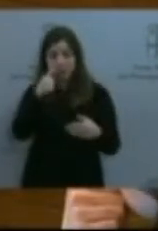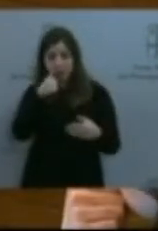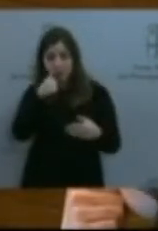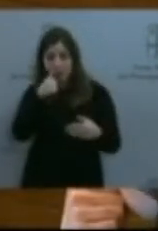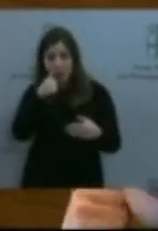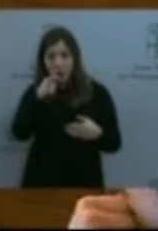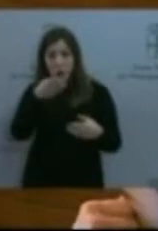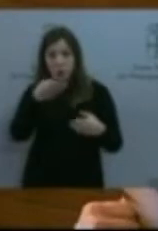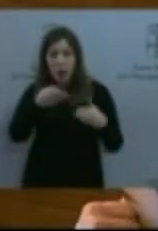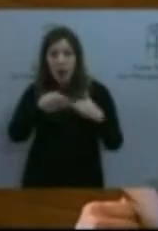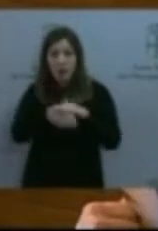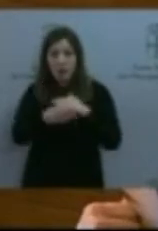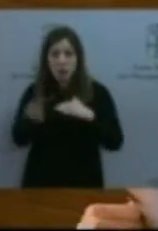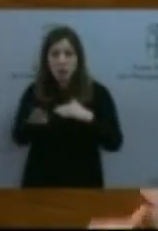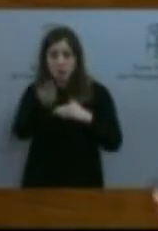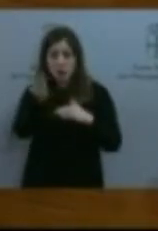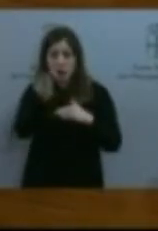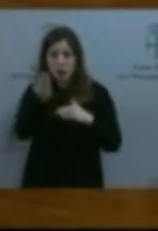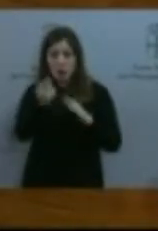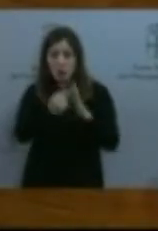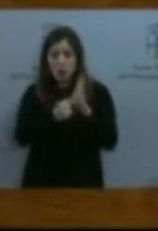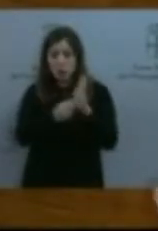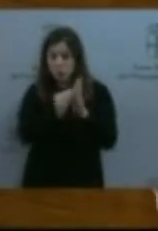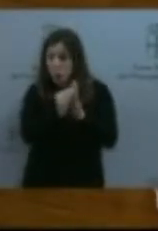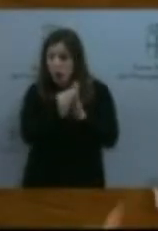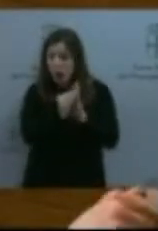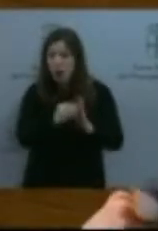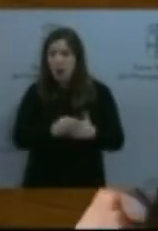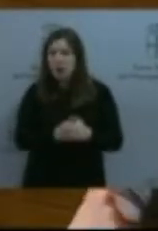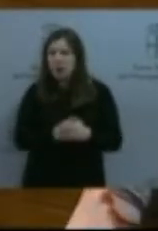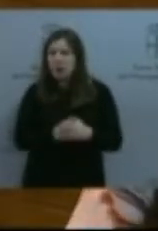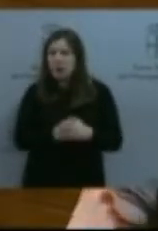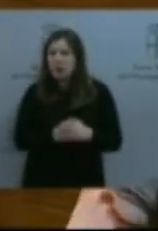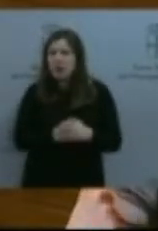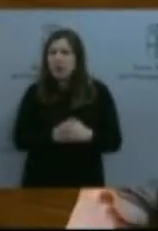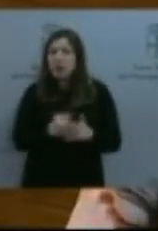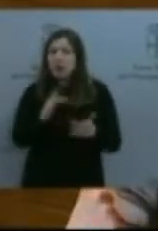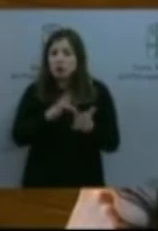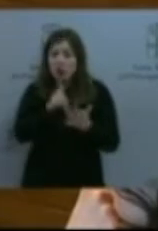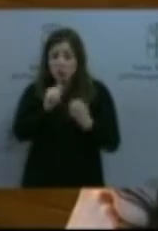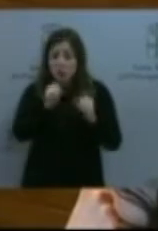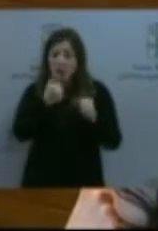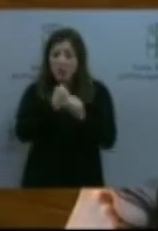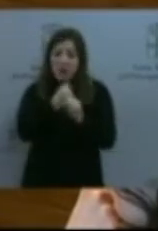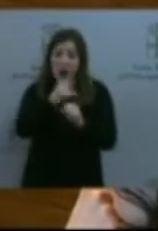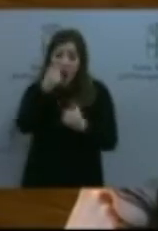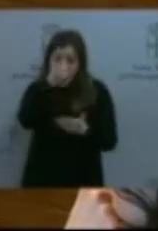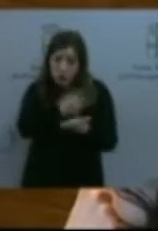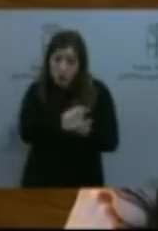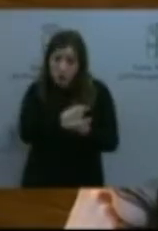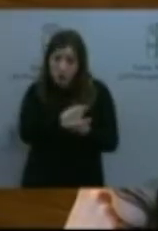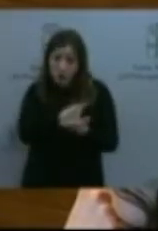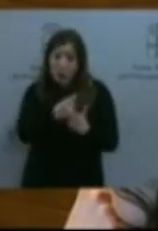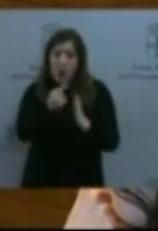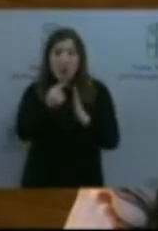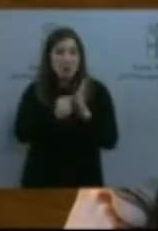por lo tanto, cuando tú vuelves a trabajar, no has recibido esa puntuación y tienes peores condiciones que otra